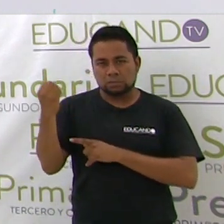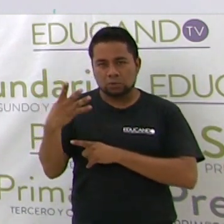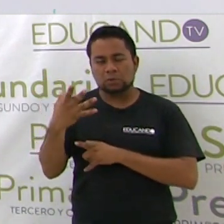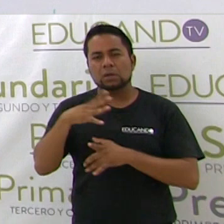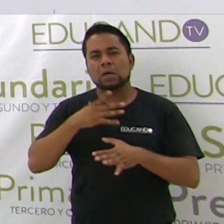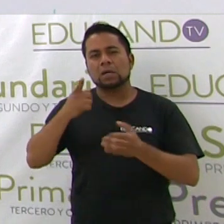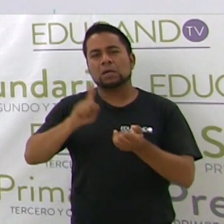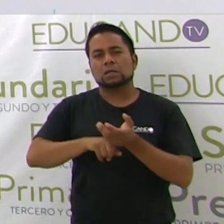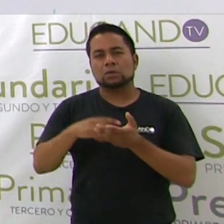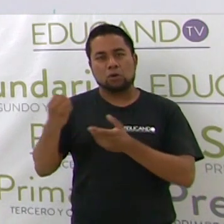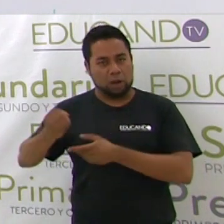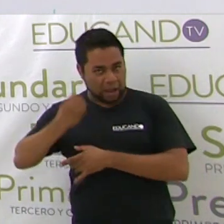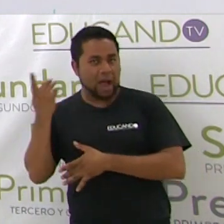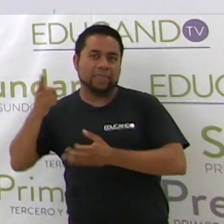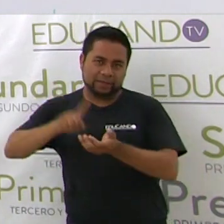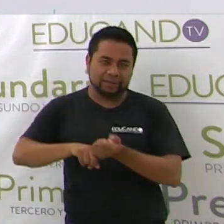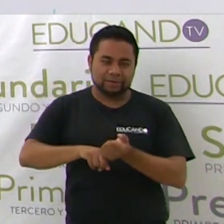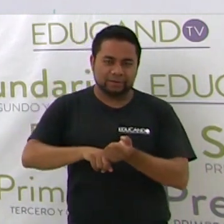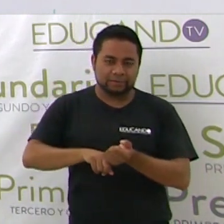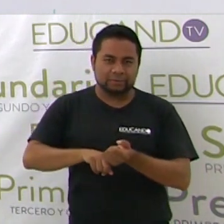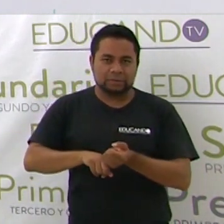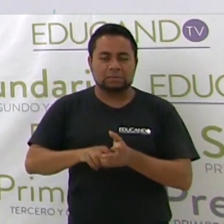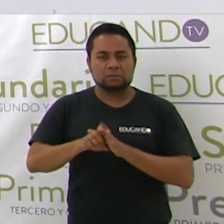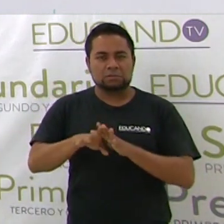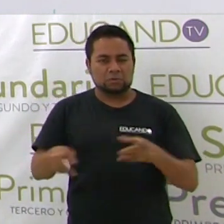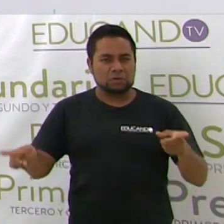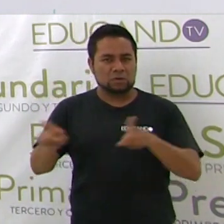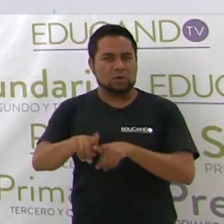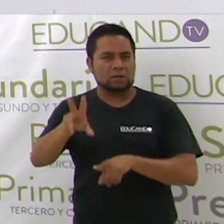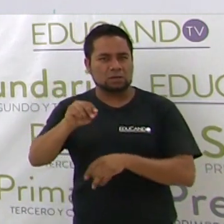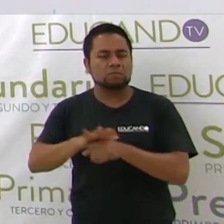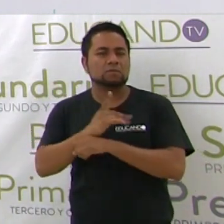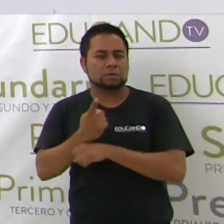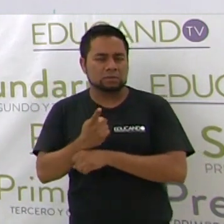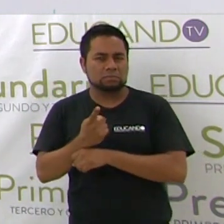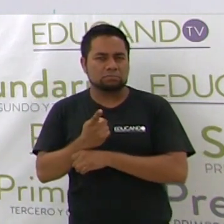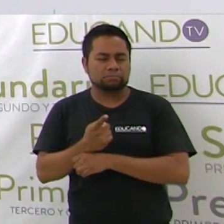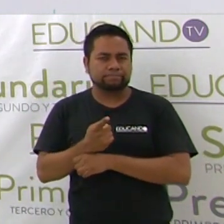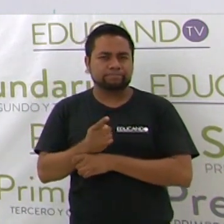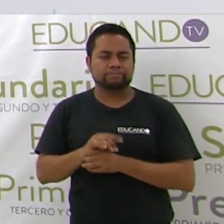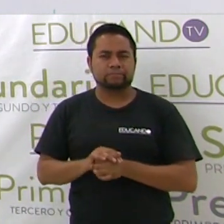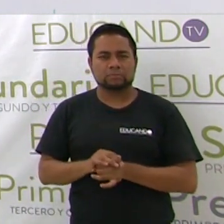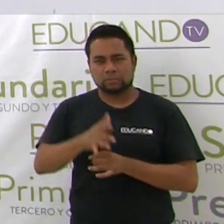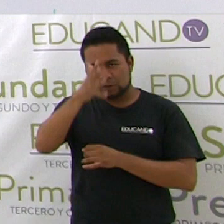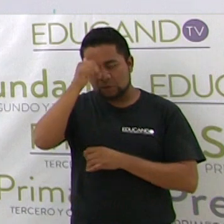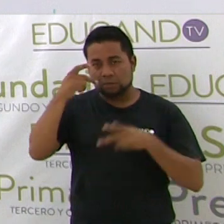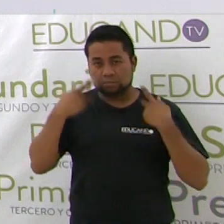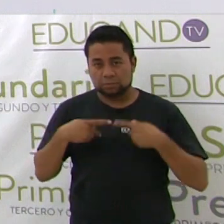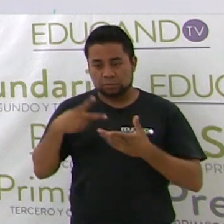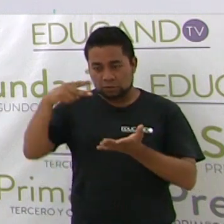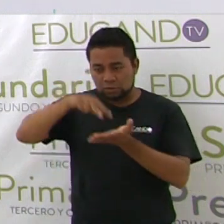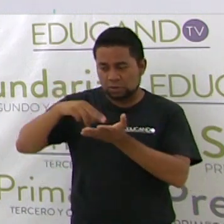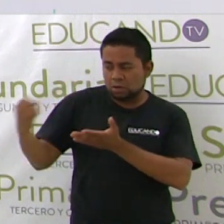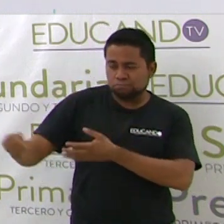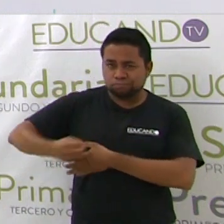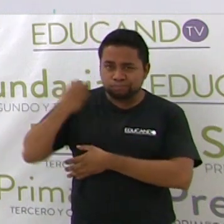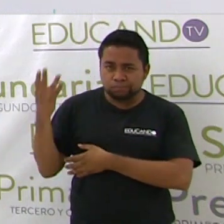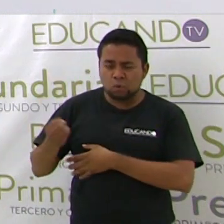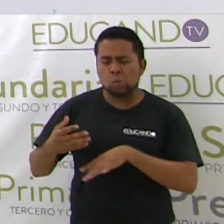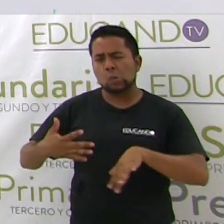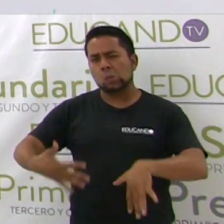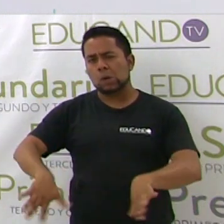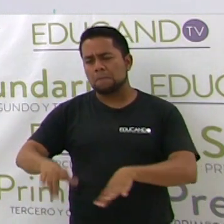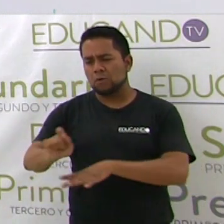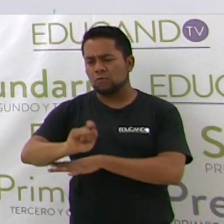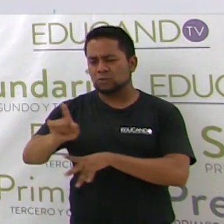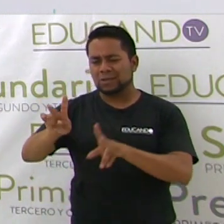una conferencia. ¿Por qué no es lo mismo? Porque les vuelvo a repetir, el conferencista es un experto en